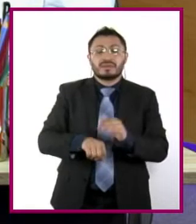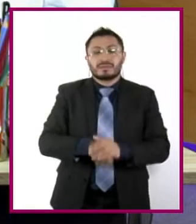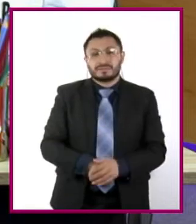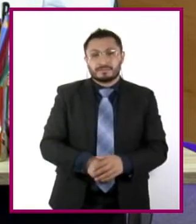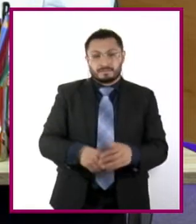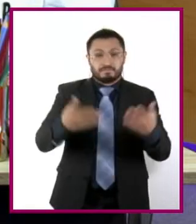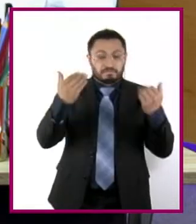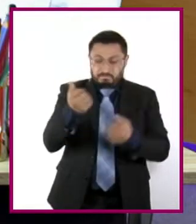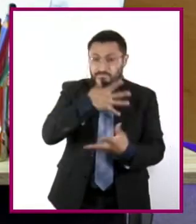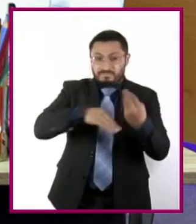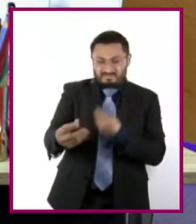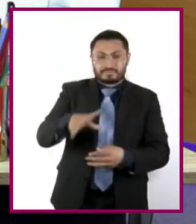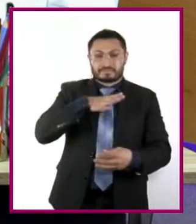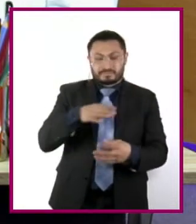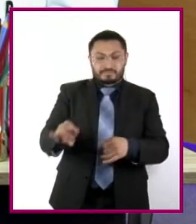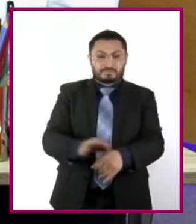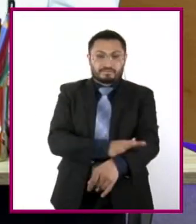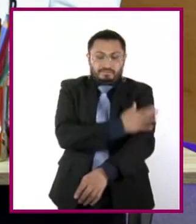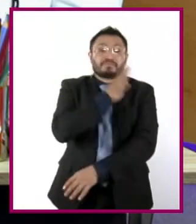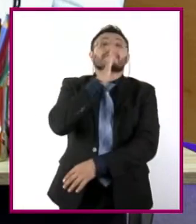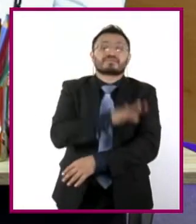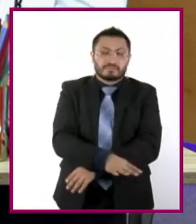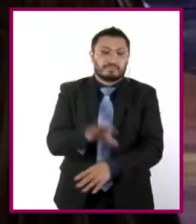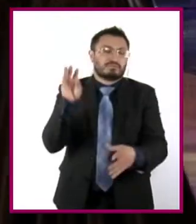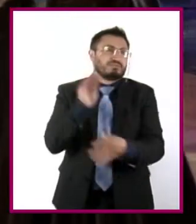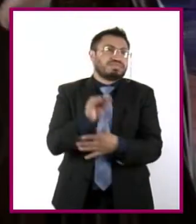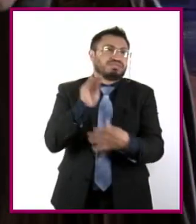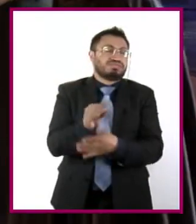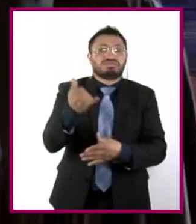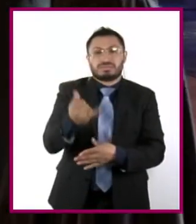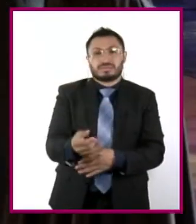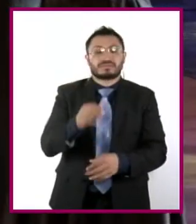produce distanciamiento emocional, indiferencia e insensibilidad.